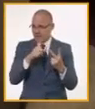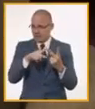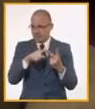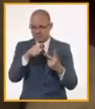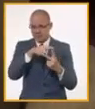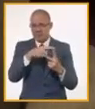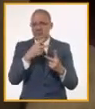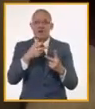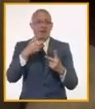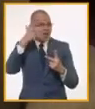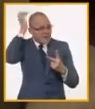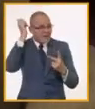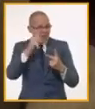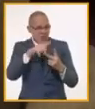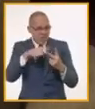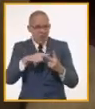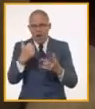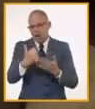sanidad militar,